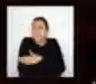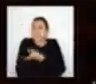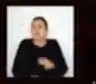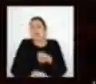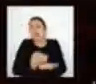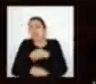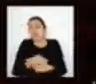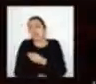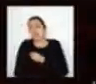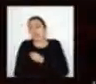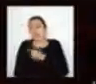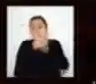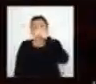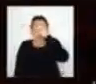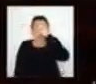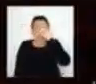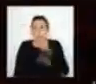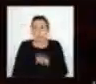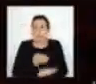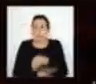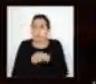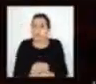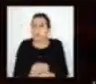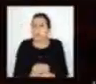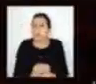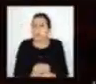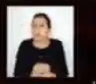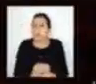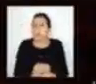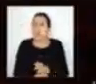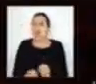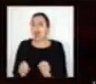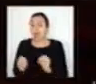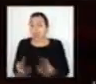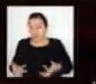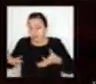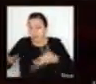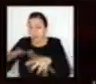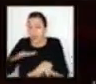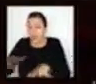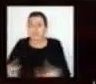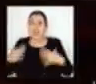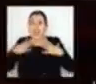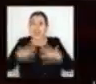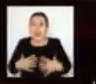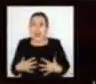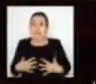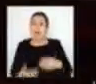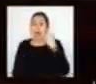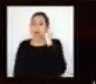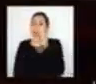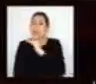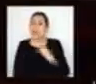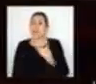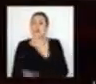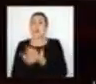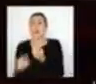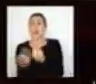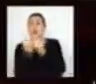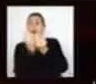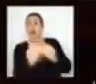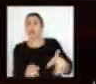Door a dejar especies, alimentos y vestuario a niños que eran abandonados por familias